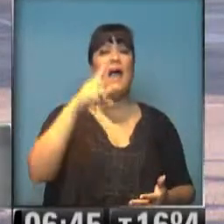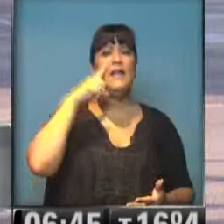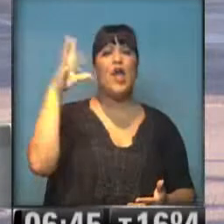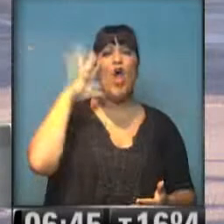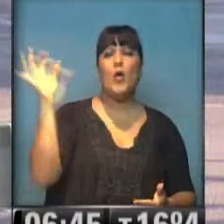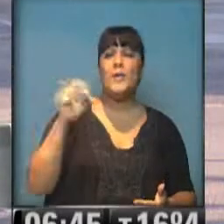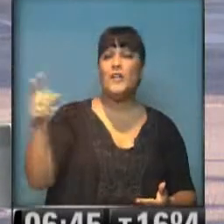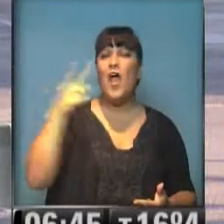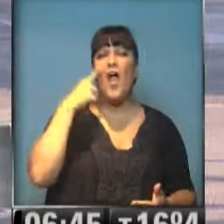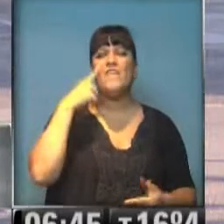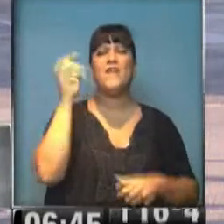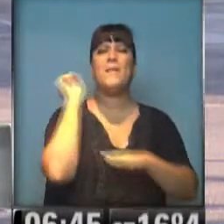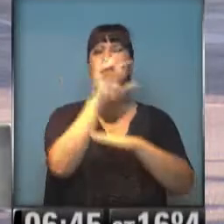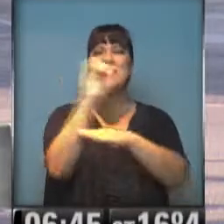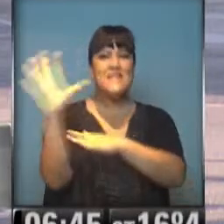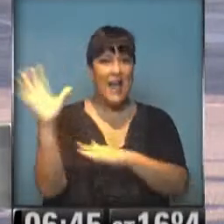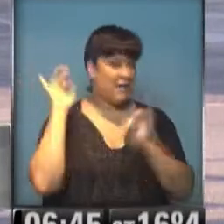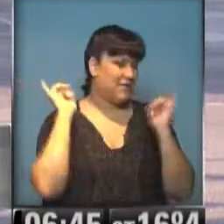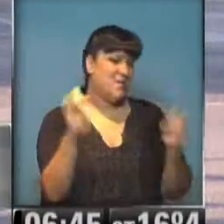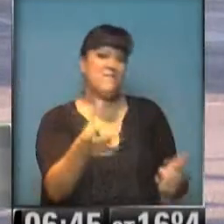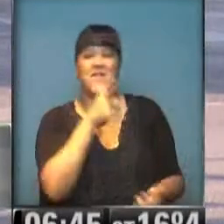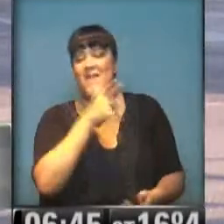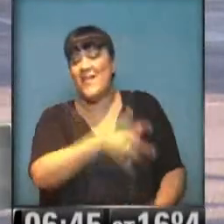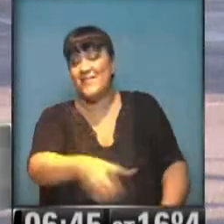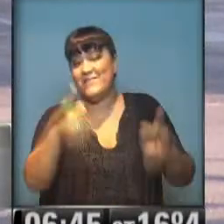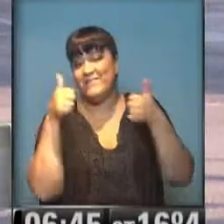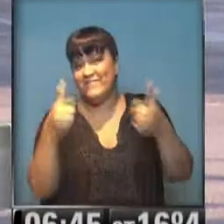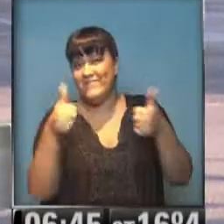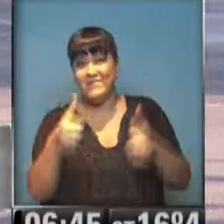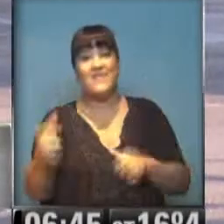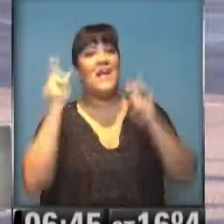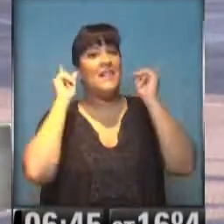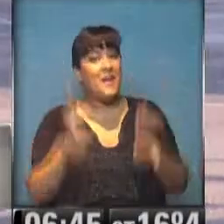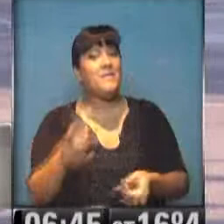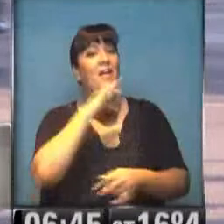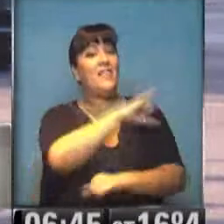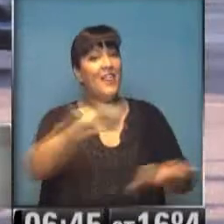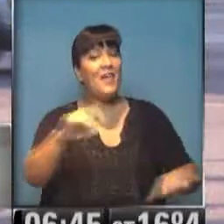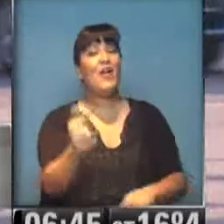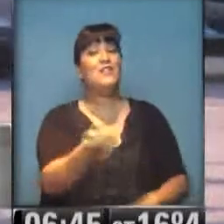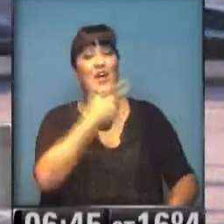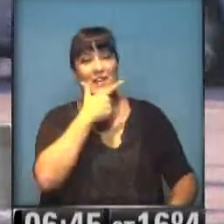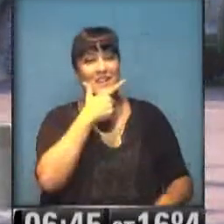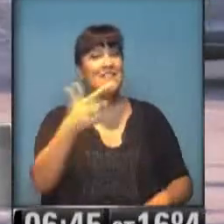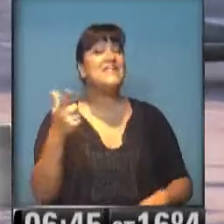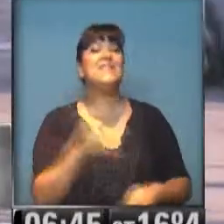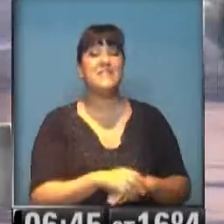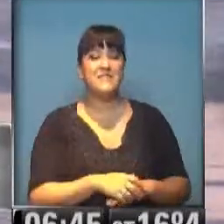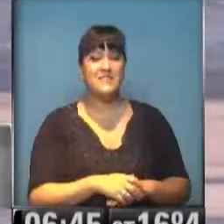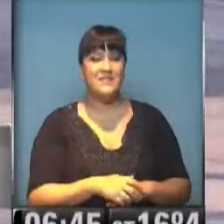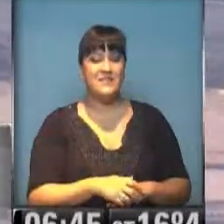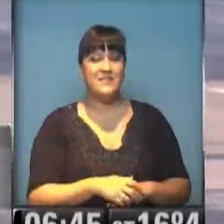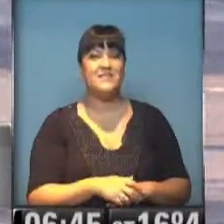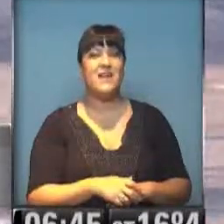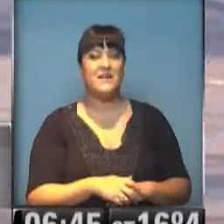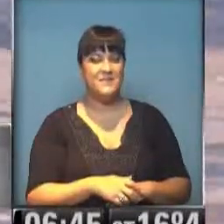¿Leemos mensajitos? Ah, pero me parece fantástico. Y de paso te digo, el que tiene la sonrisa cara es pobre. ¿Qué me ocurrió?